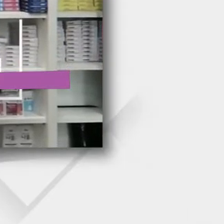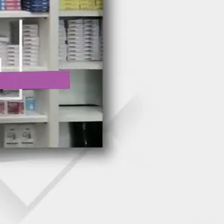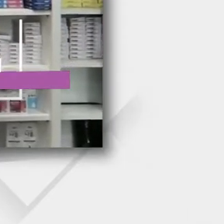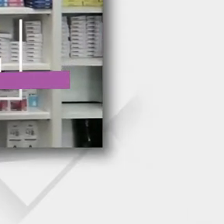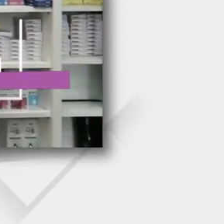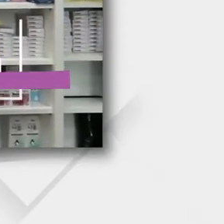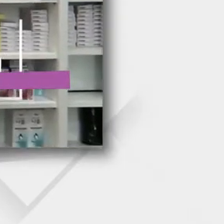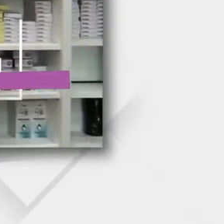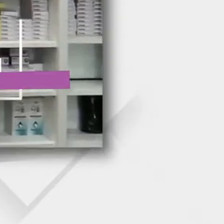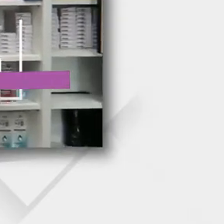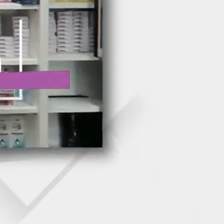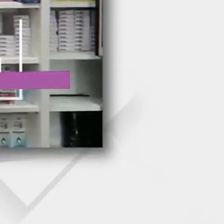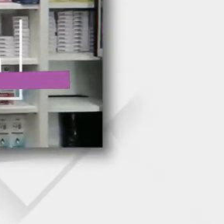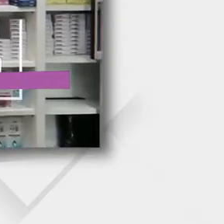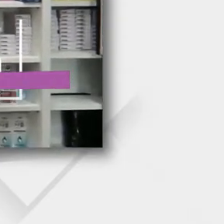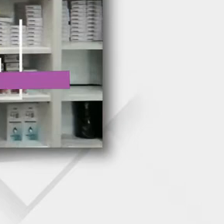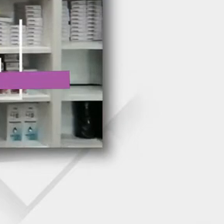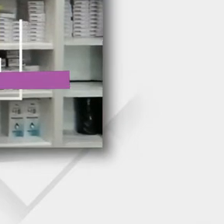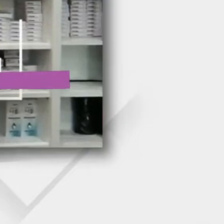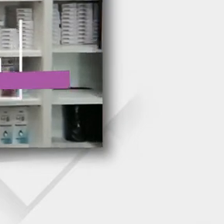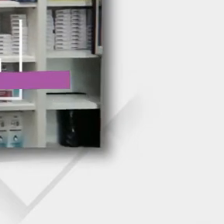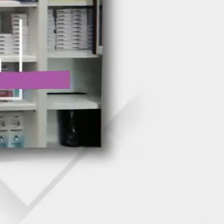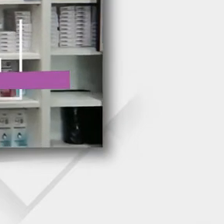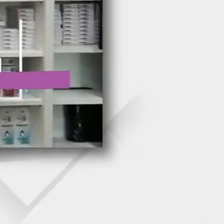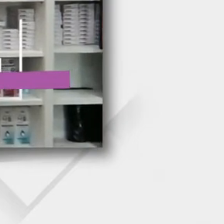I think in Korea,